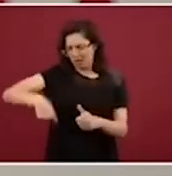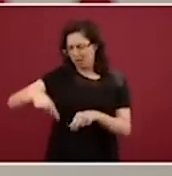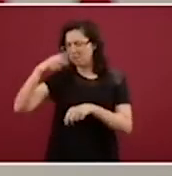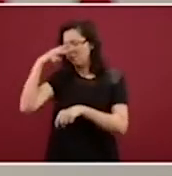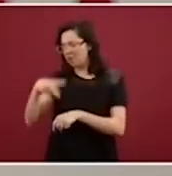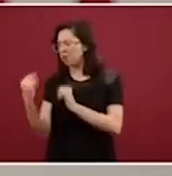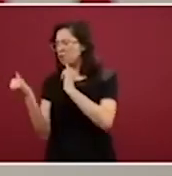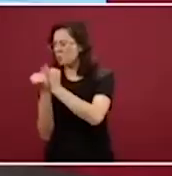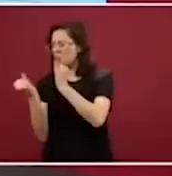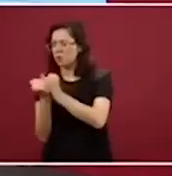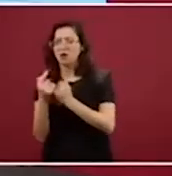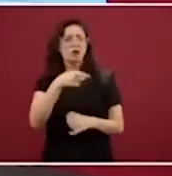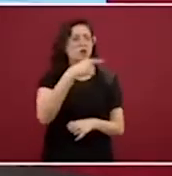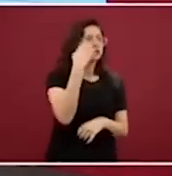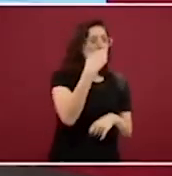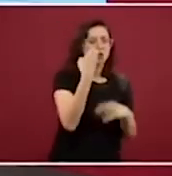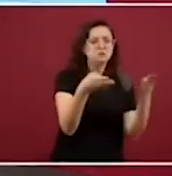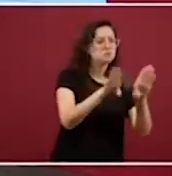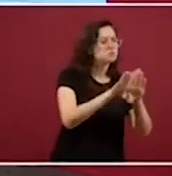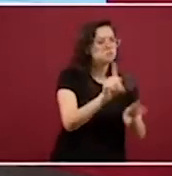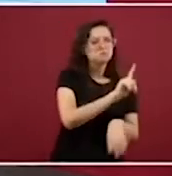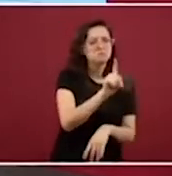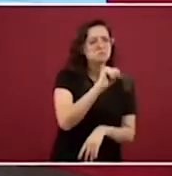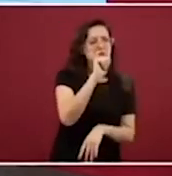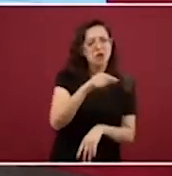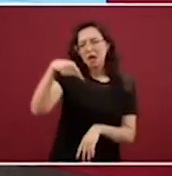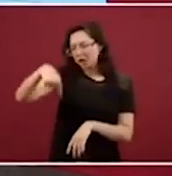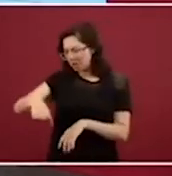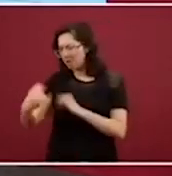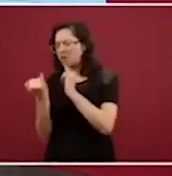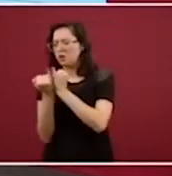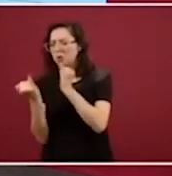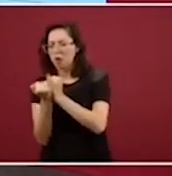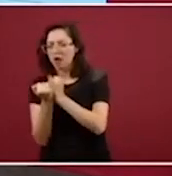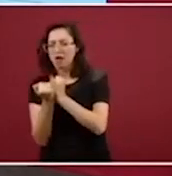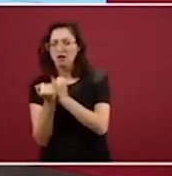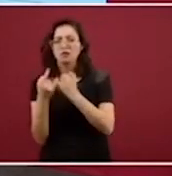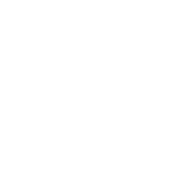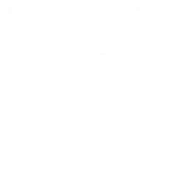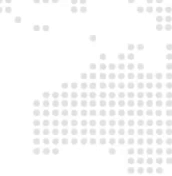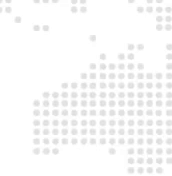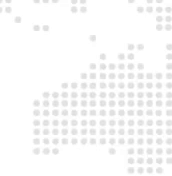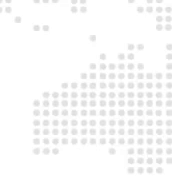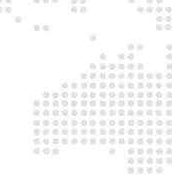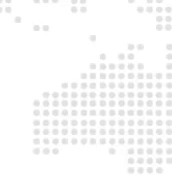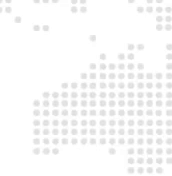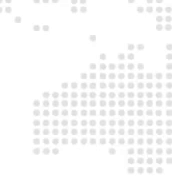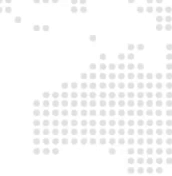llamando a cierre de escuelas y se está insistiendo en la protección de los adultos mayores.